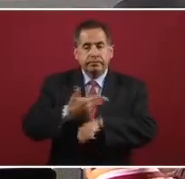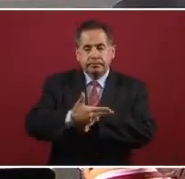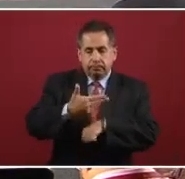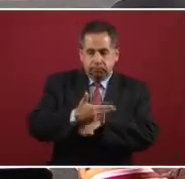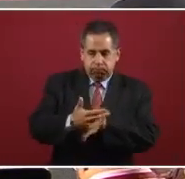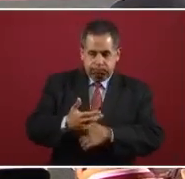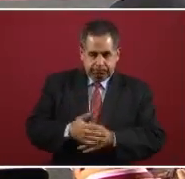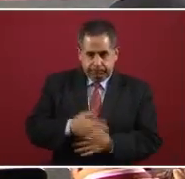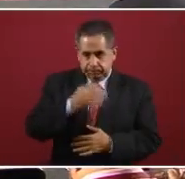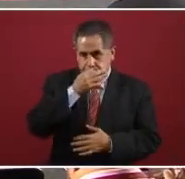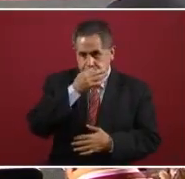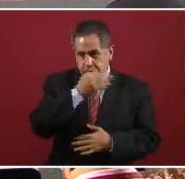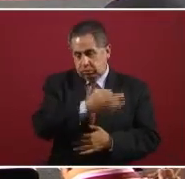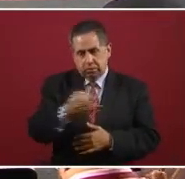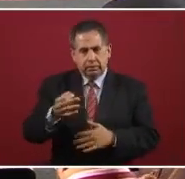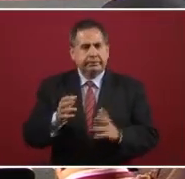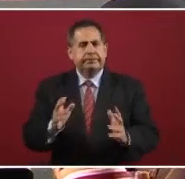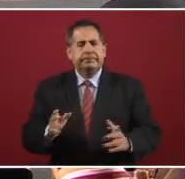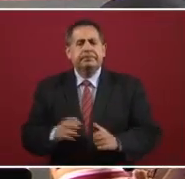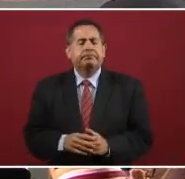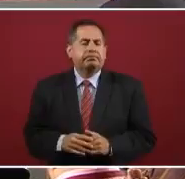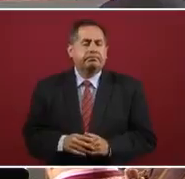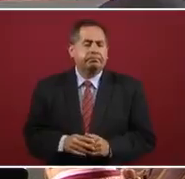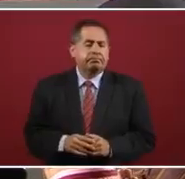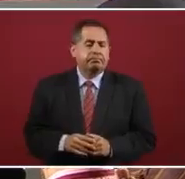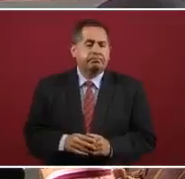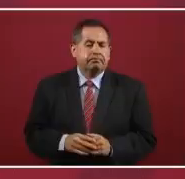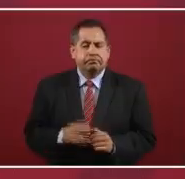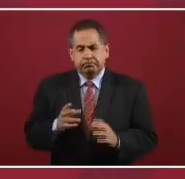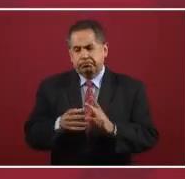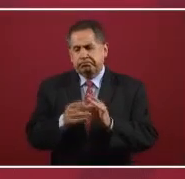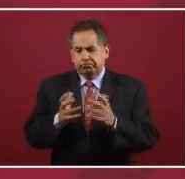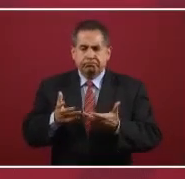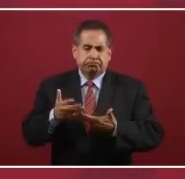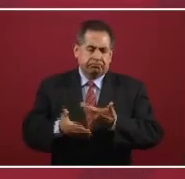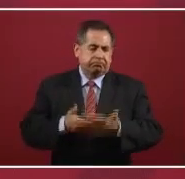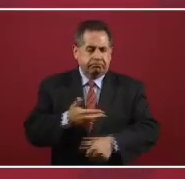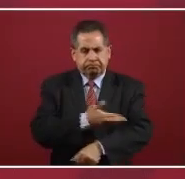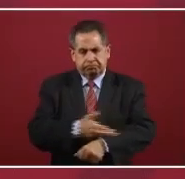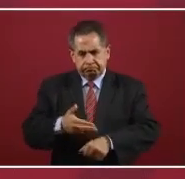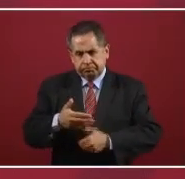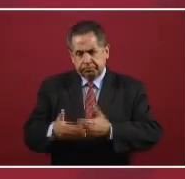Eso es lo que básicamente se está haciendo.